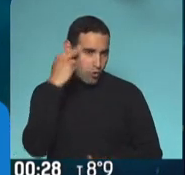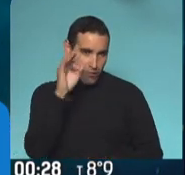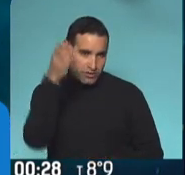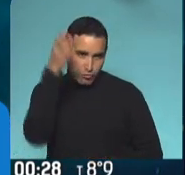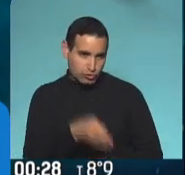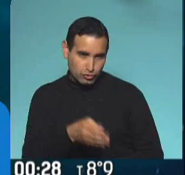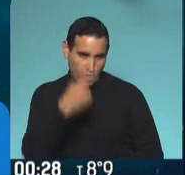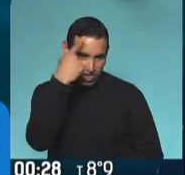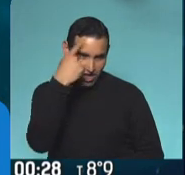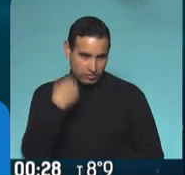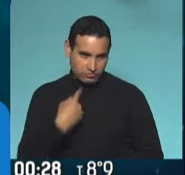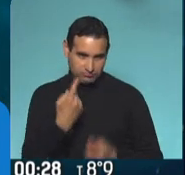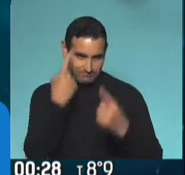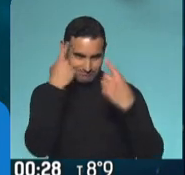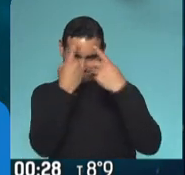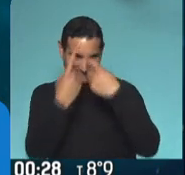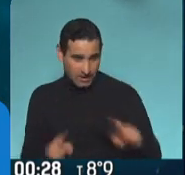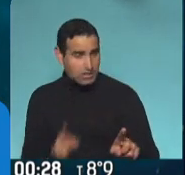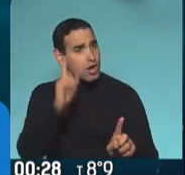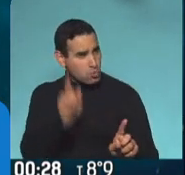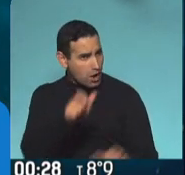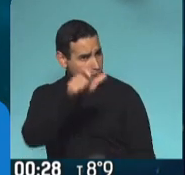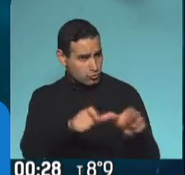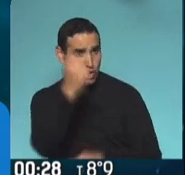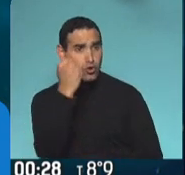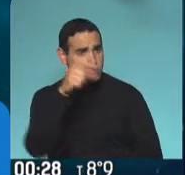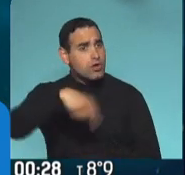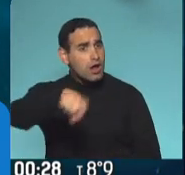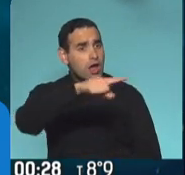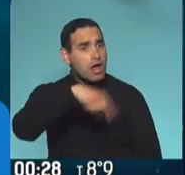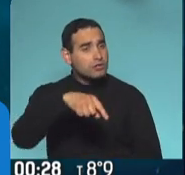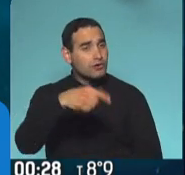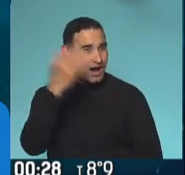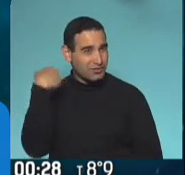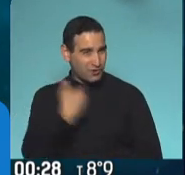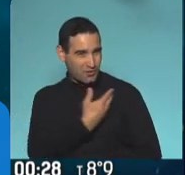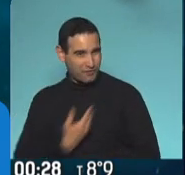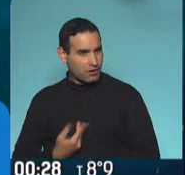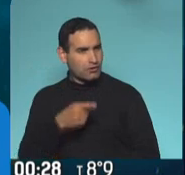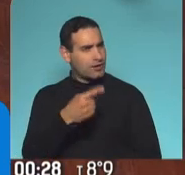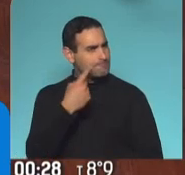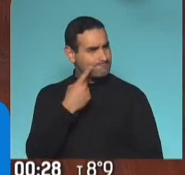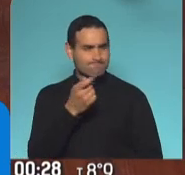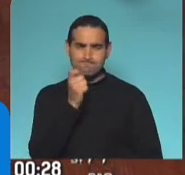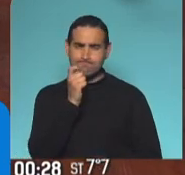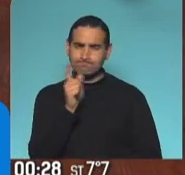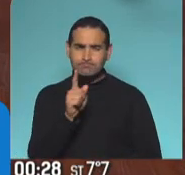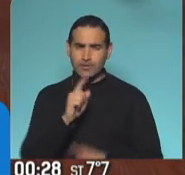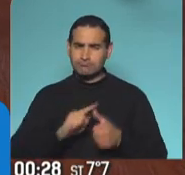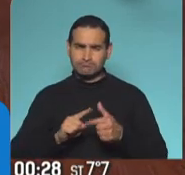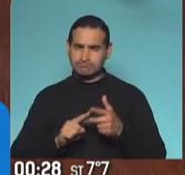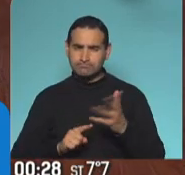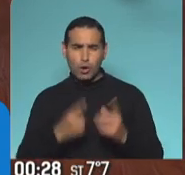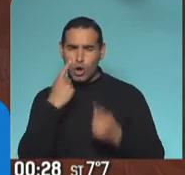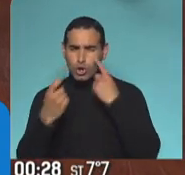ciento de las cosas pero son economistas que digamos han sido inclusive siendo parte de la gestión anterior como muy críticos del cepo muy críticos del